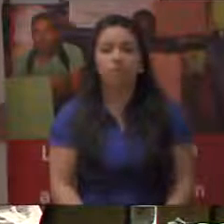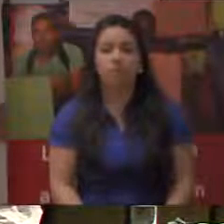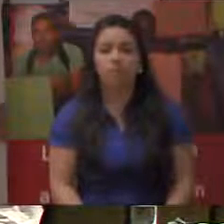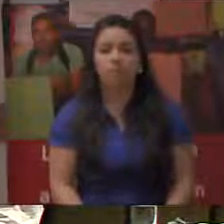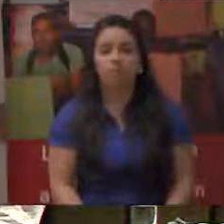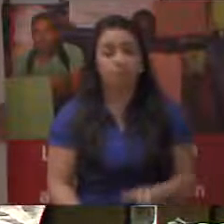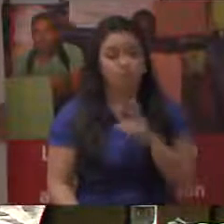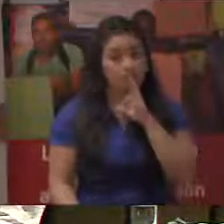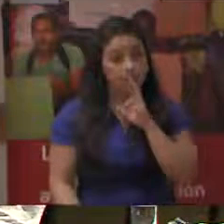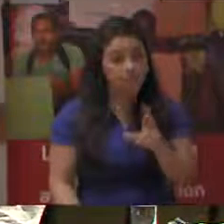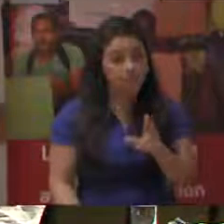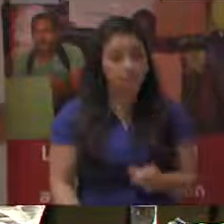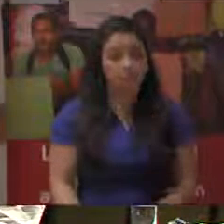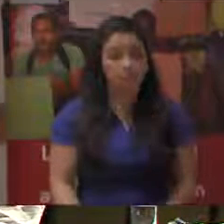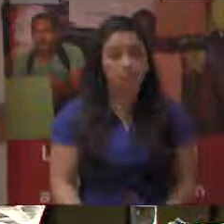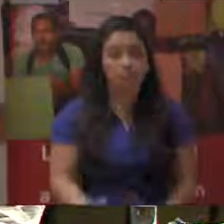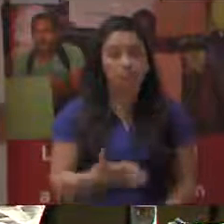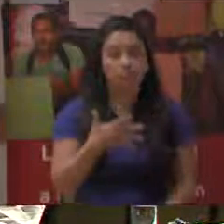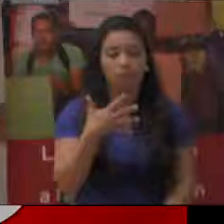¿Resultados?